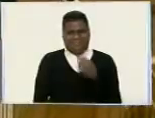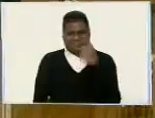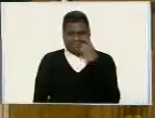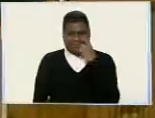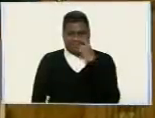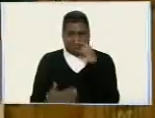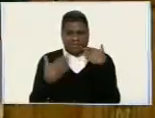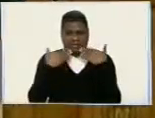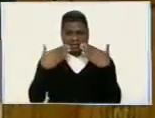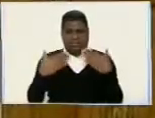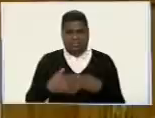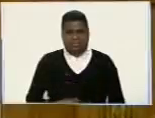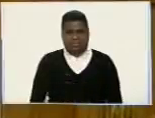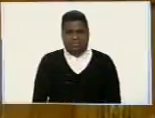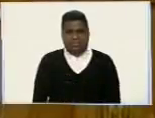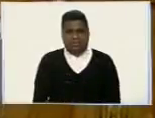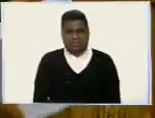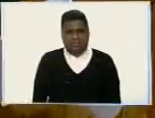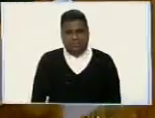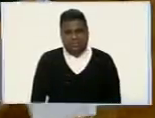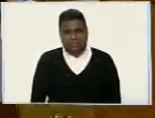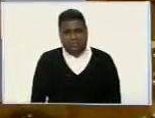Muchísimas gracias.